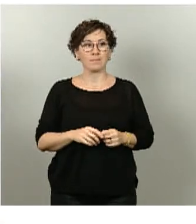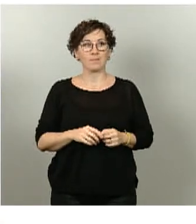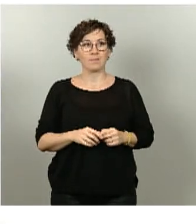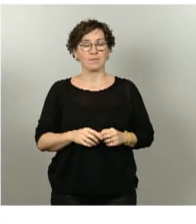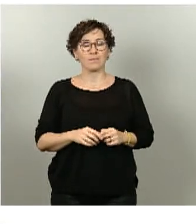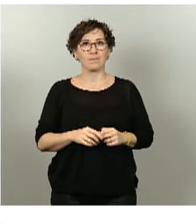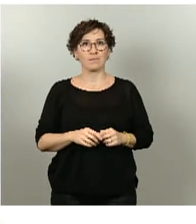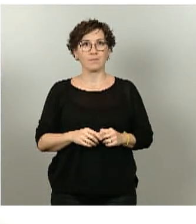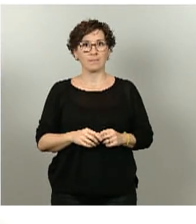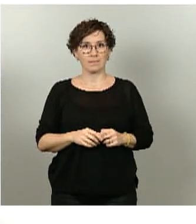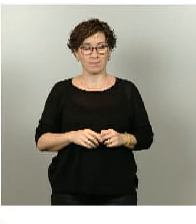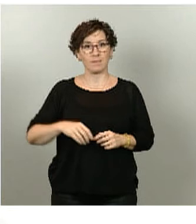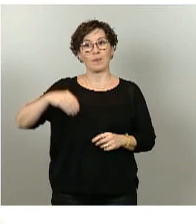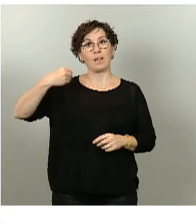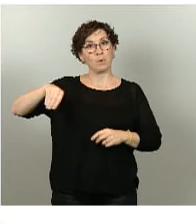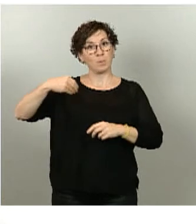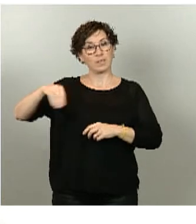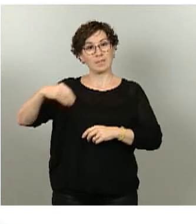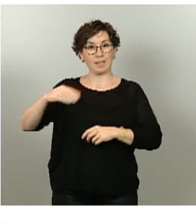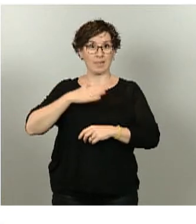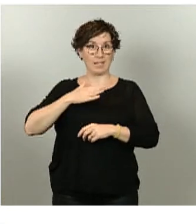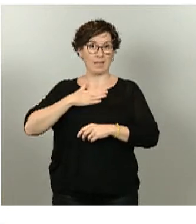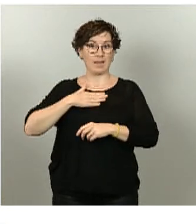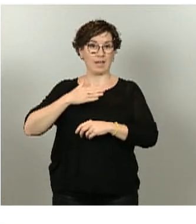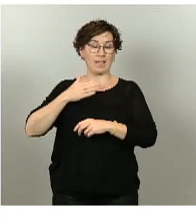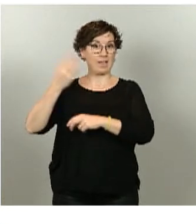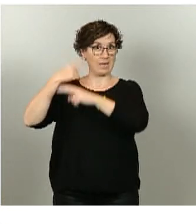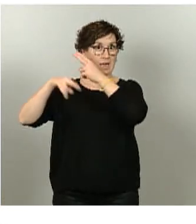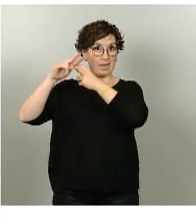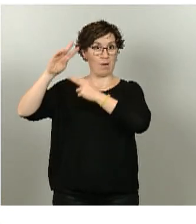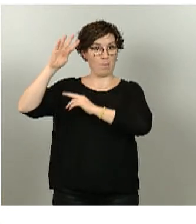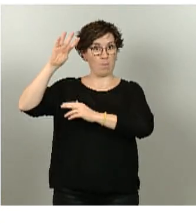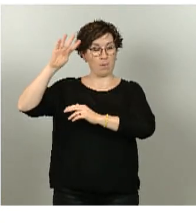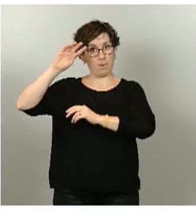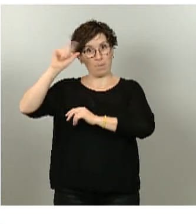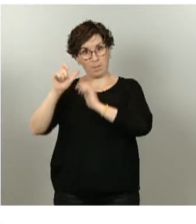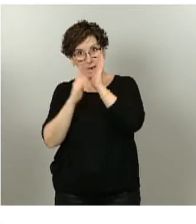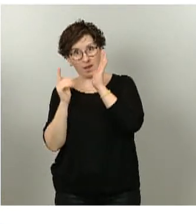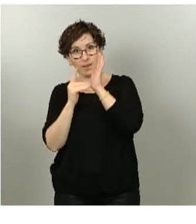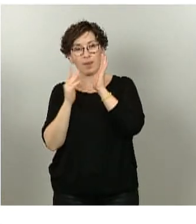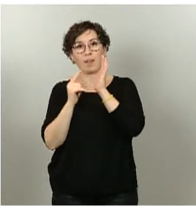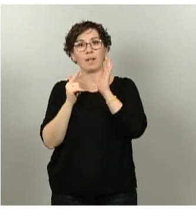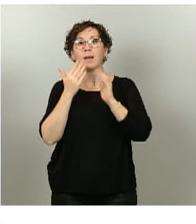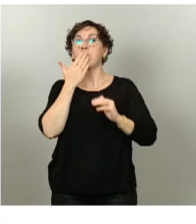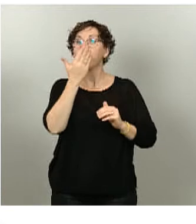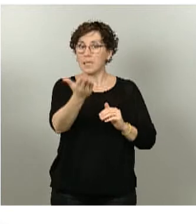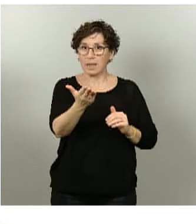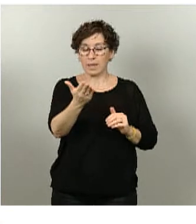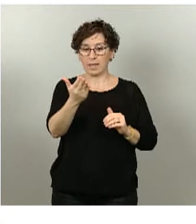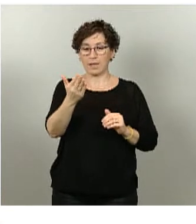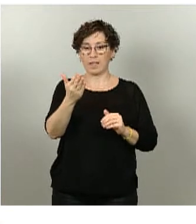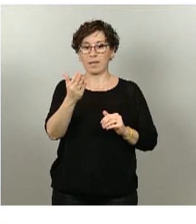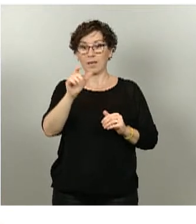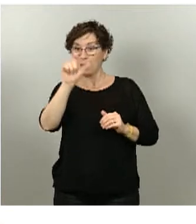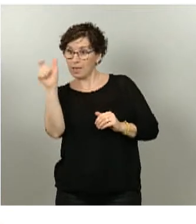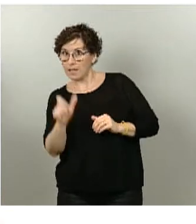la Generalitat Valenciana, Ximo Puig, insiste en pedir esta semana el pase a la fase 2 de toda la comunidad, a sabiendas